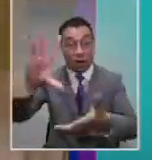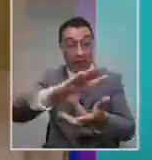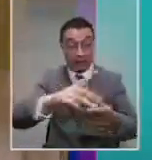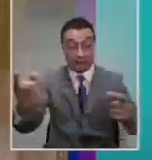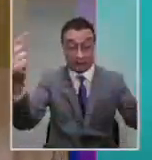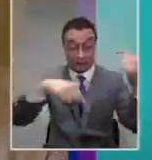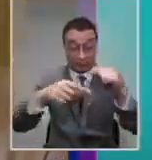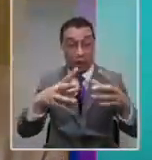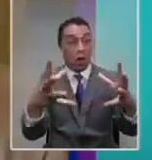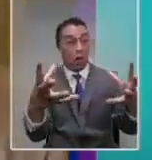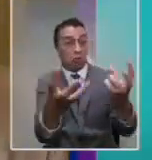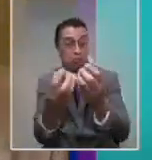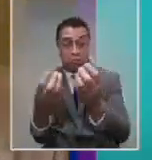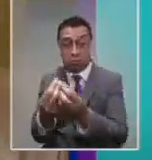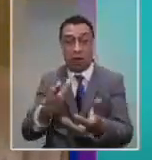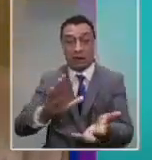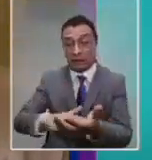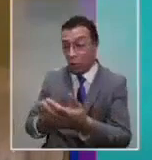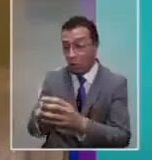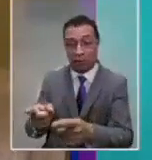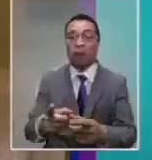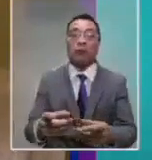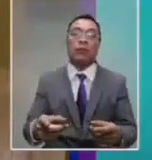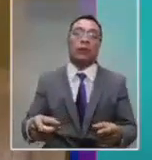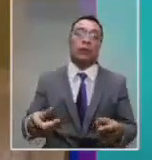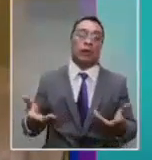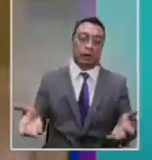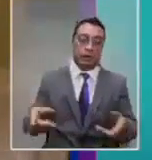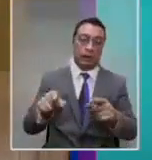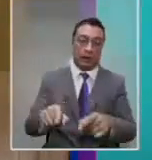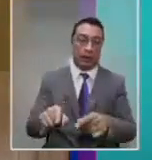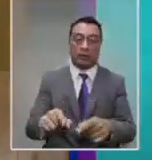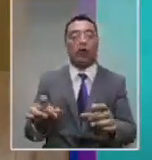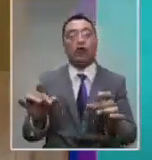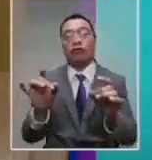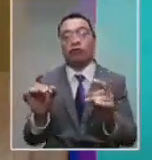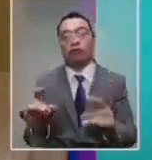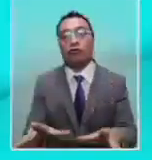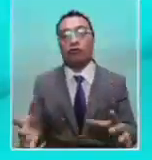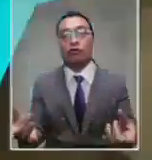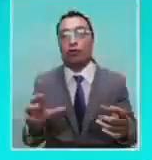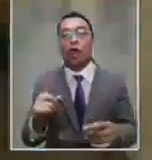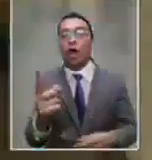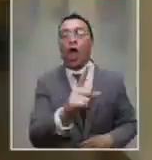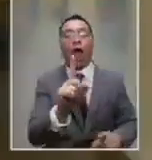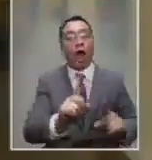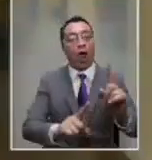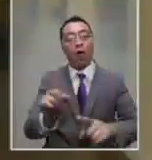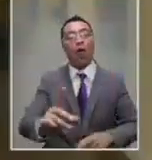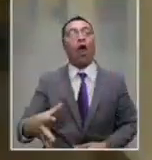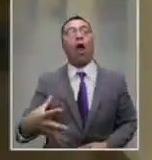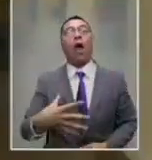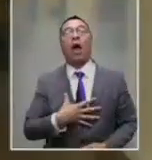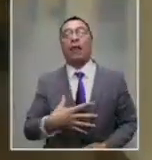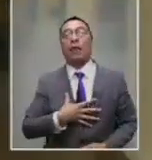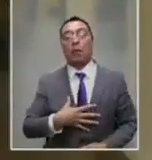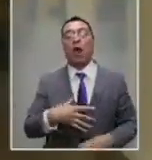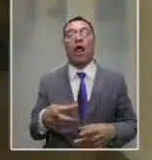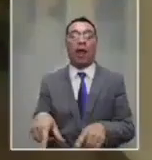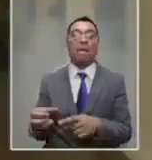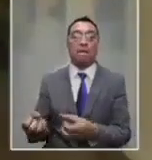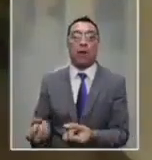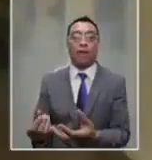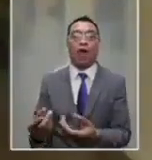de educación o de salud, digamos, es parte de los temores, ¿ya?